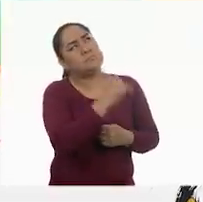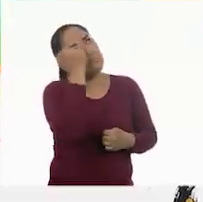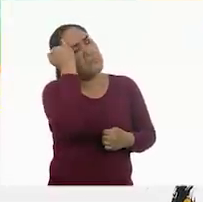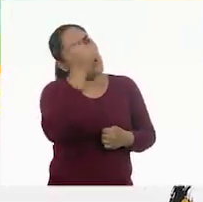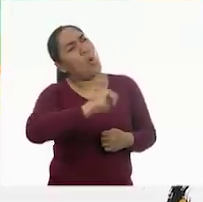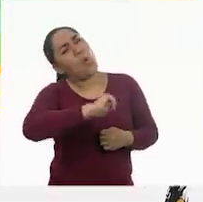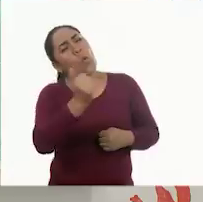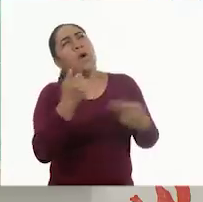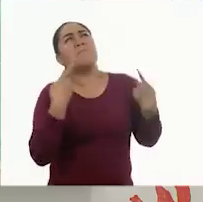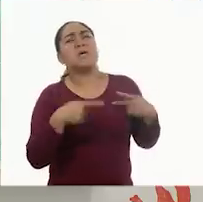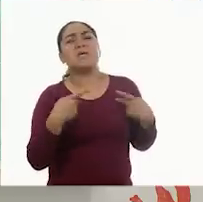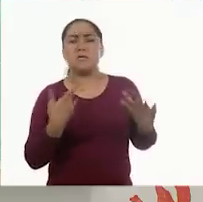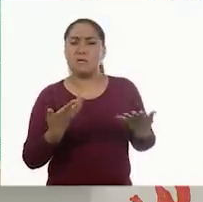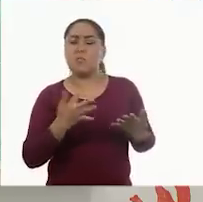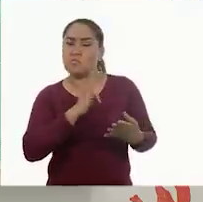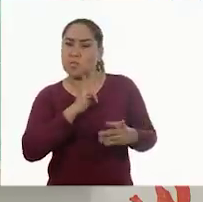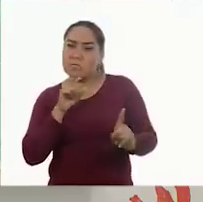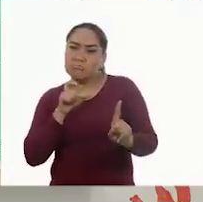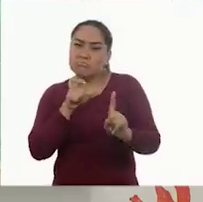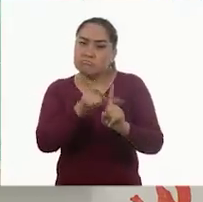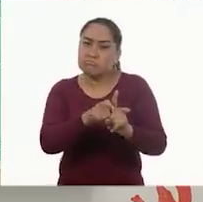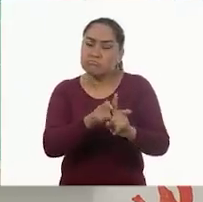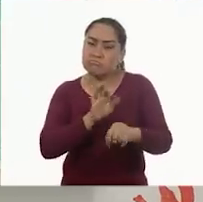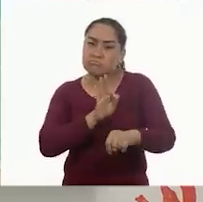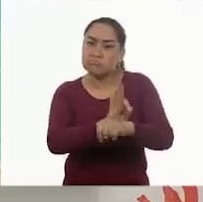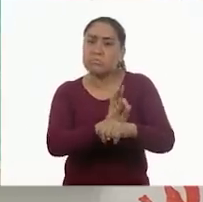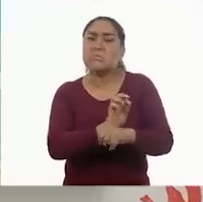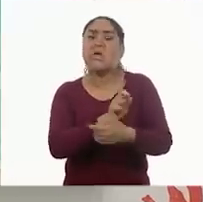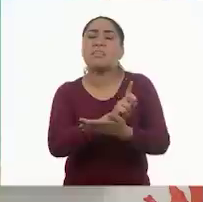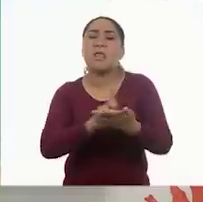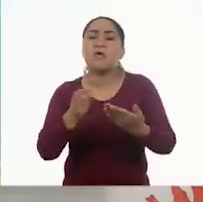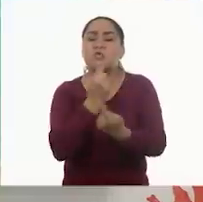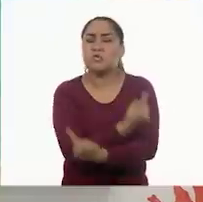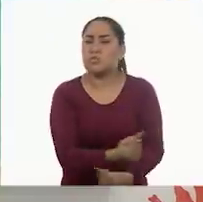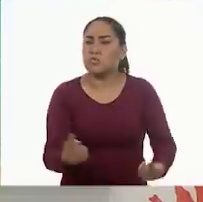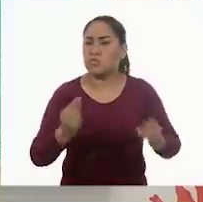podrían participar del cuidado de niñas y niños? O de Panchito.